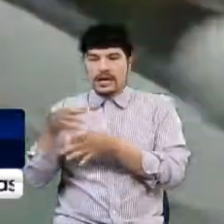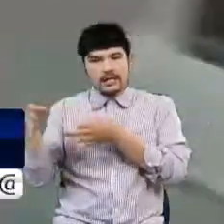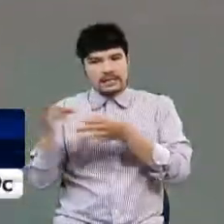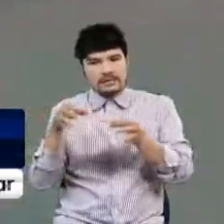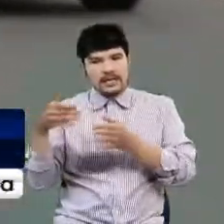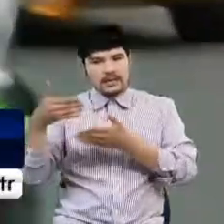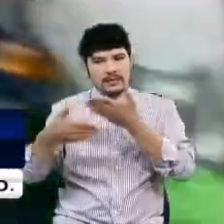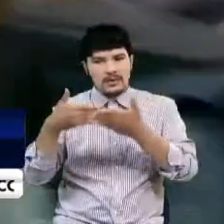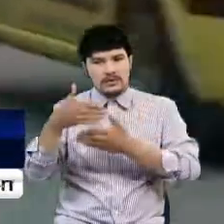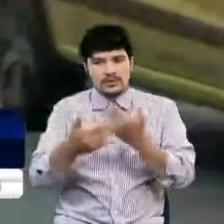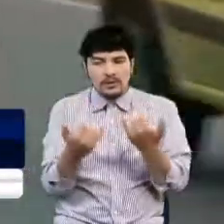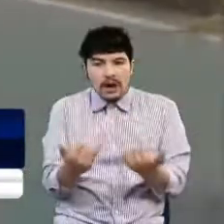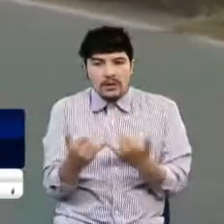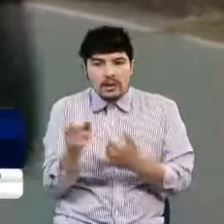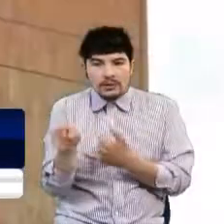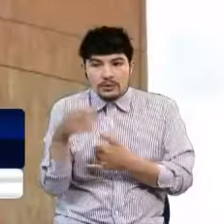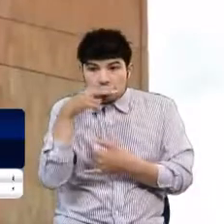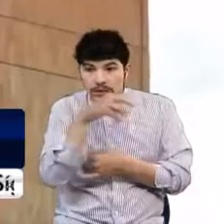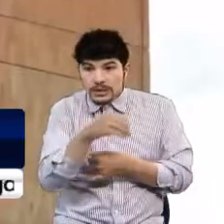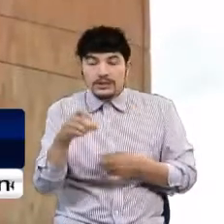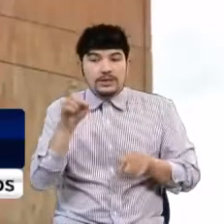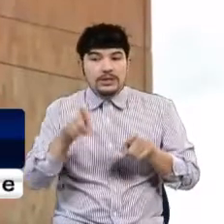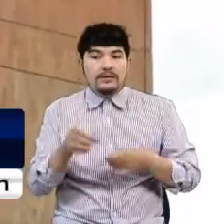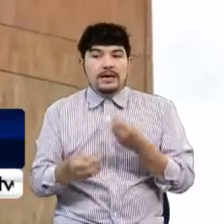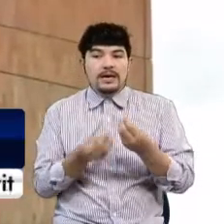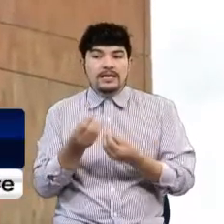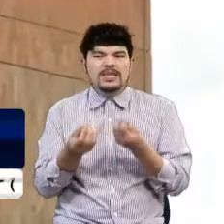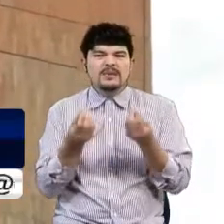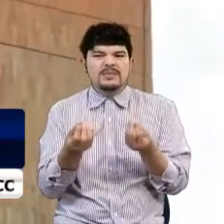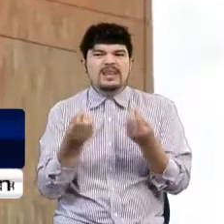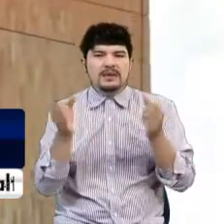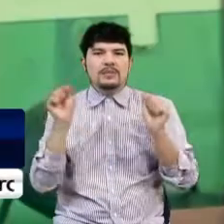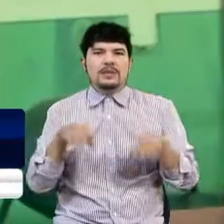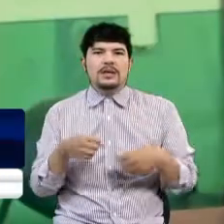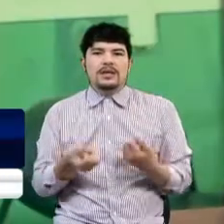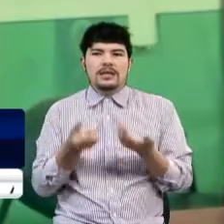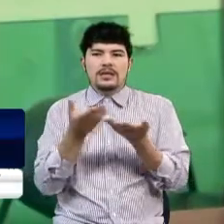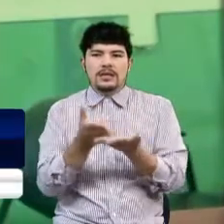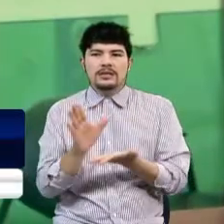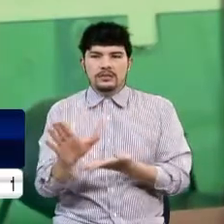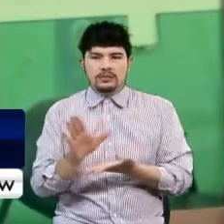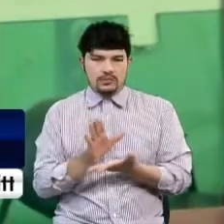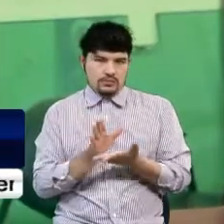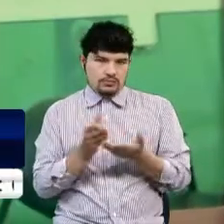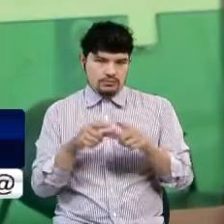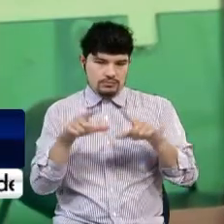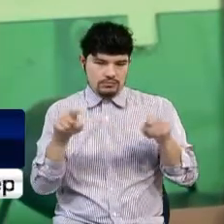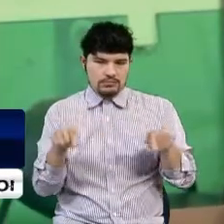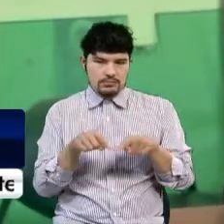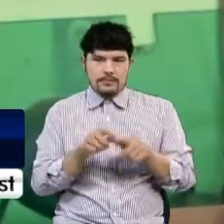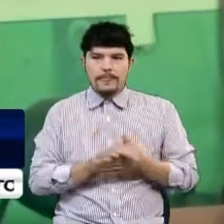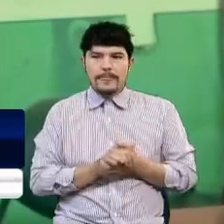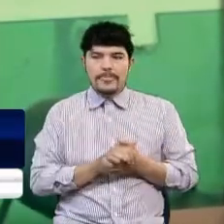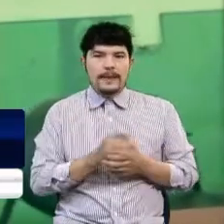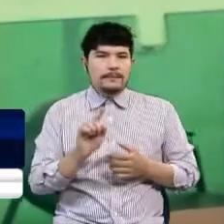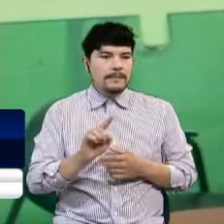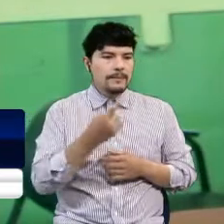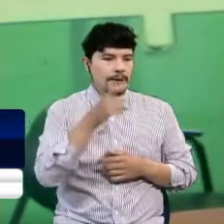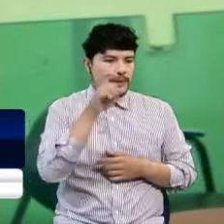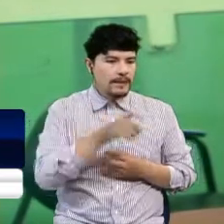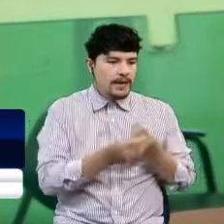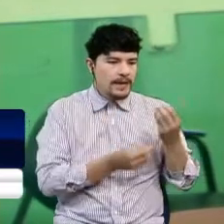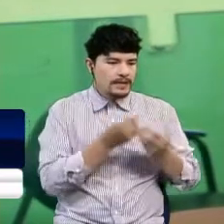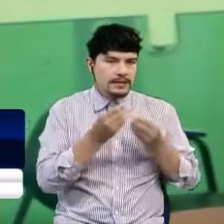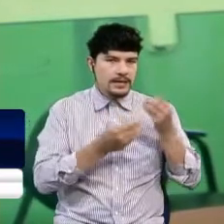el proceso que en la actualidad los menores deben realizar para adquirir su licencia debe primero que todo realizar una prueba médica